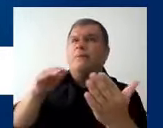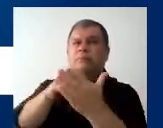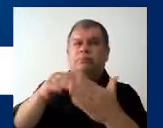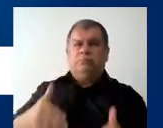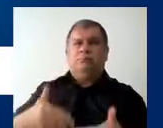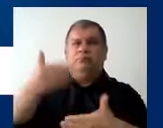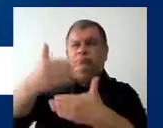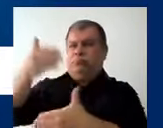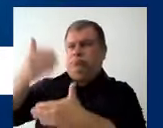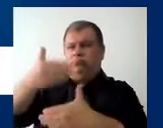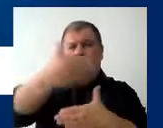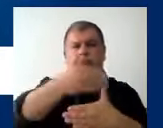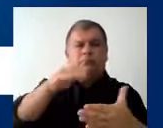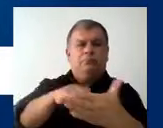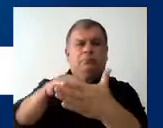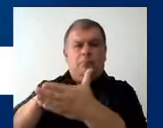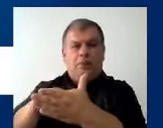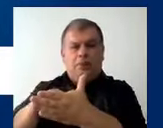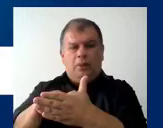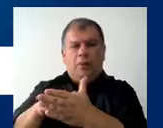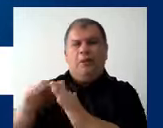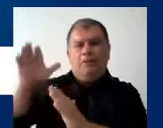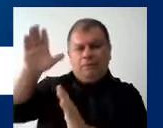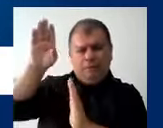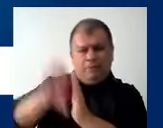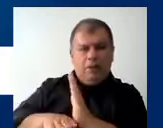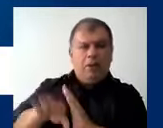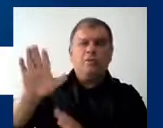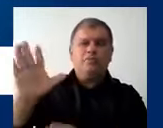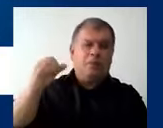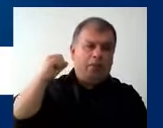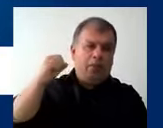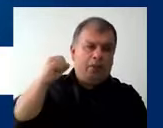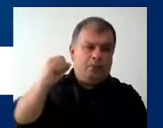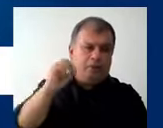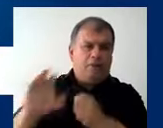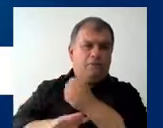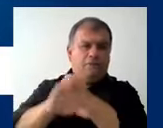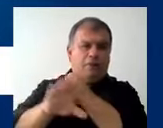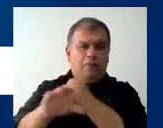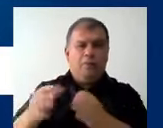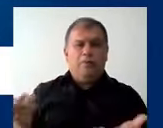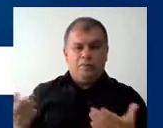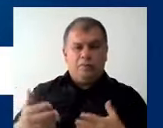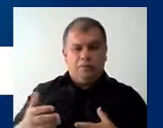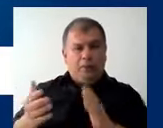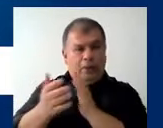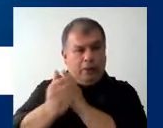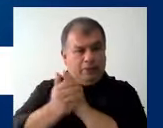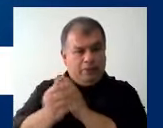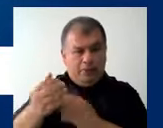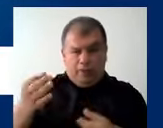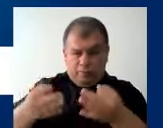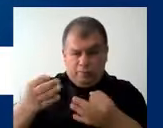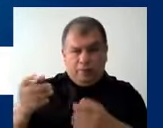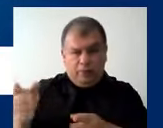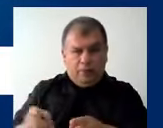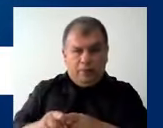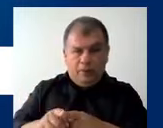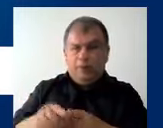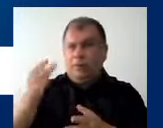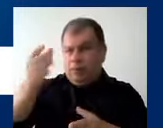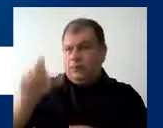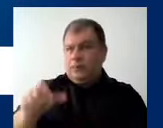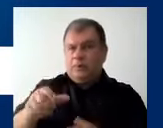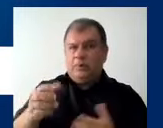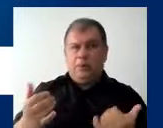lo que hacen es vulnerar derechos fundamentales como la capacidad jurídica en este caso. Una persona en